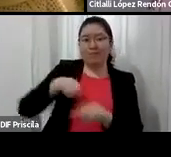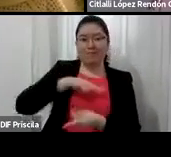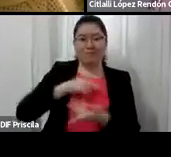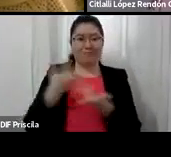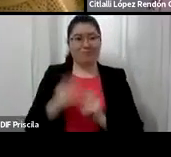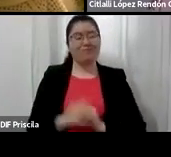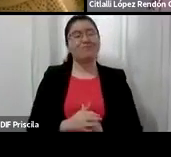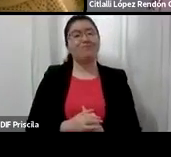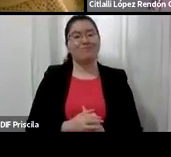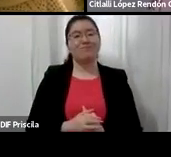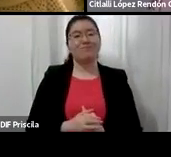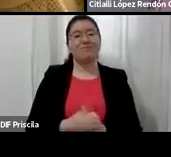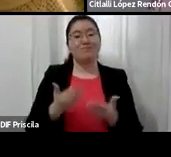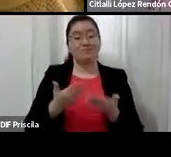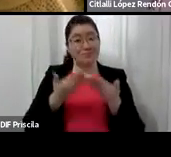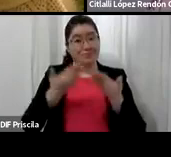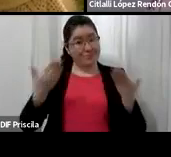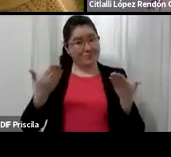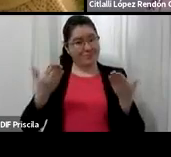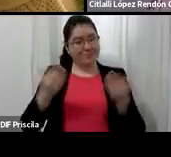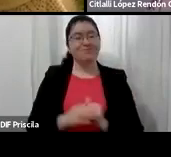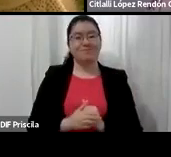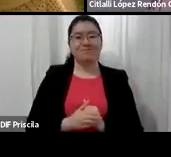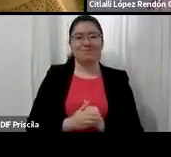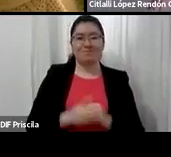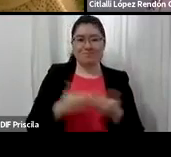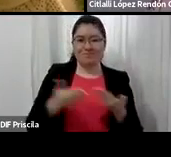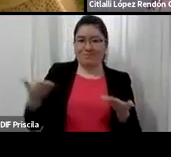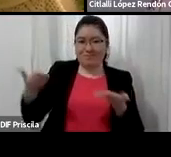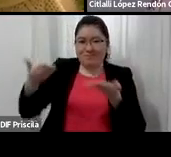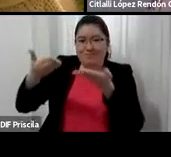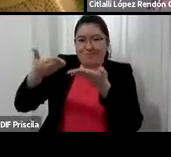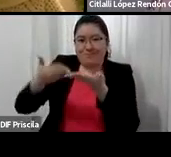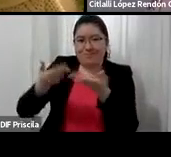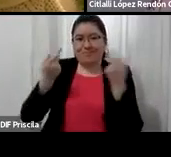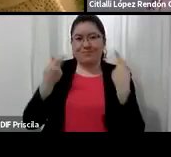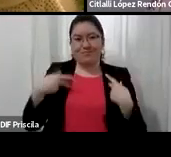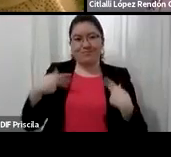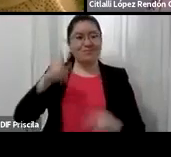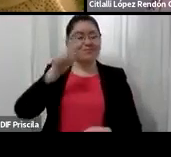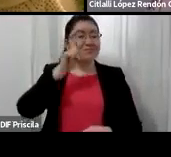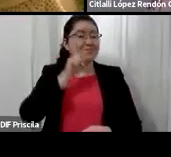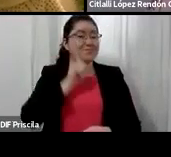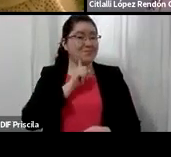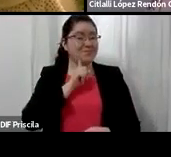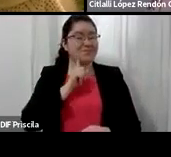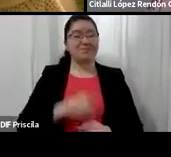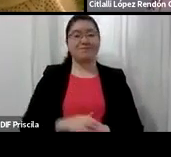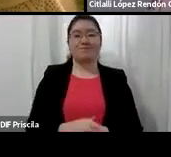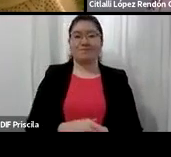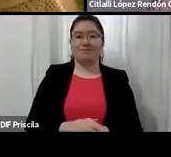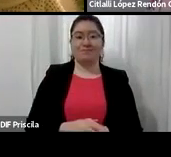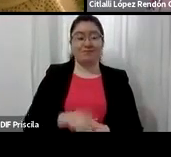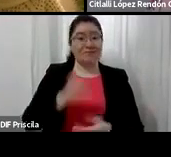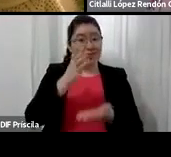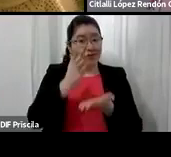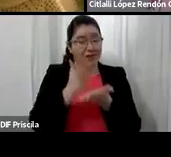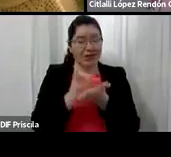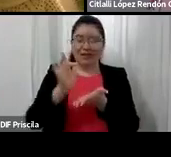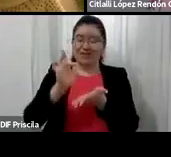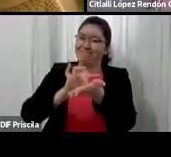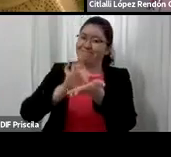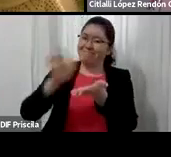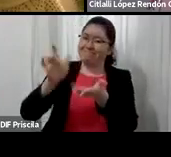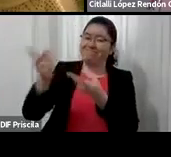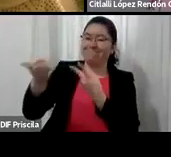Ahora sí, tengo el gusto de presentarles a nuestras ponentes. No sin antes agradecerles que aceptaran nuestra invitación